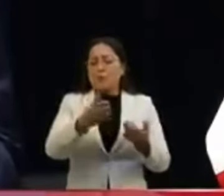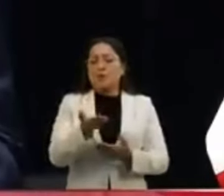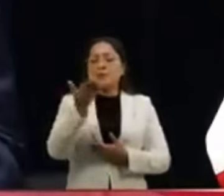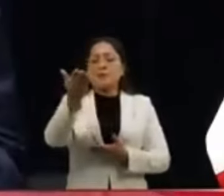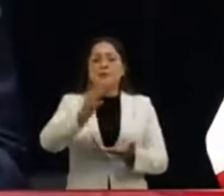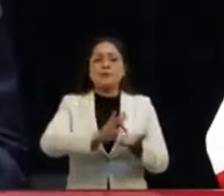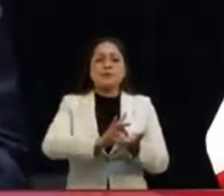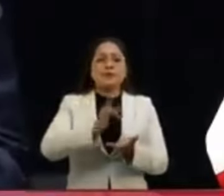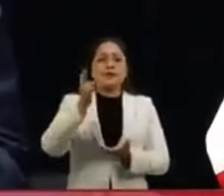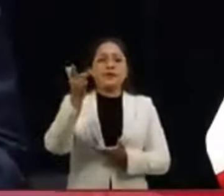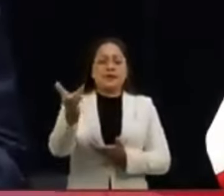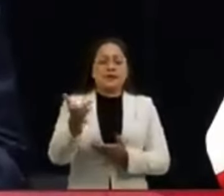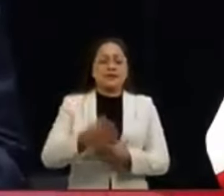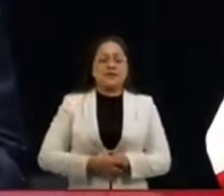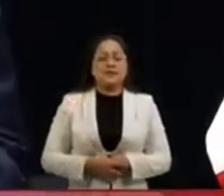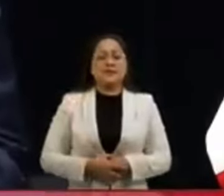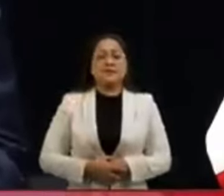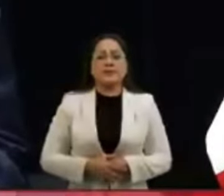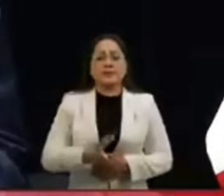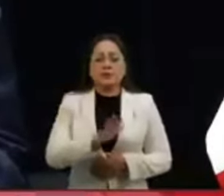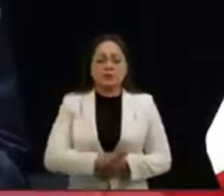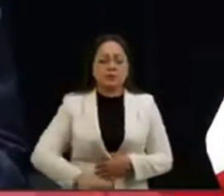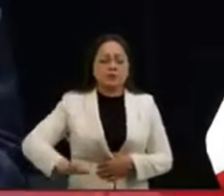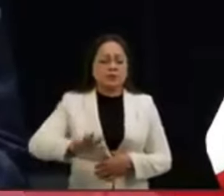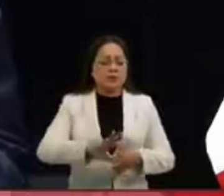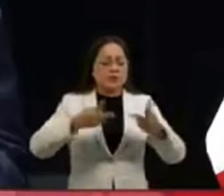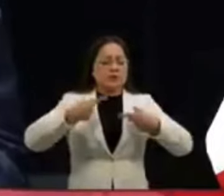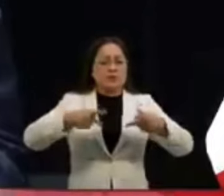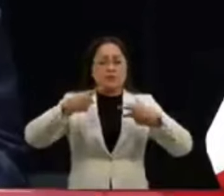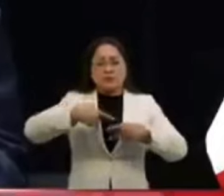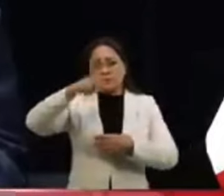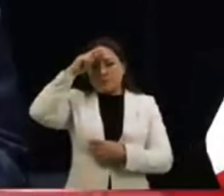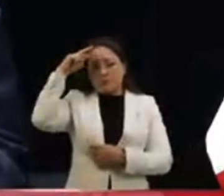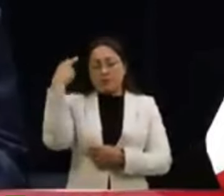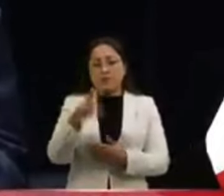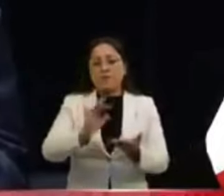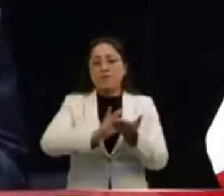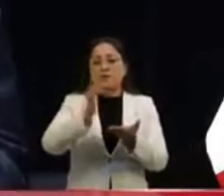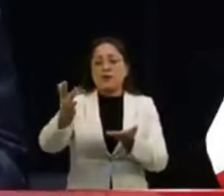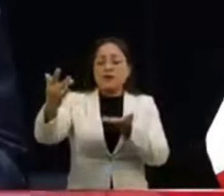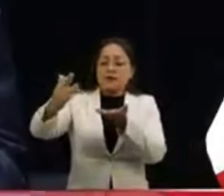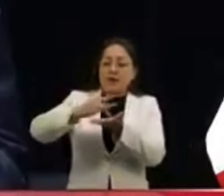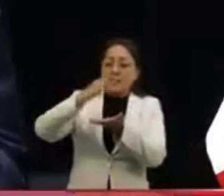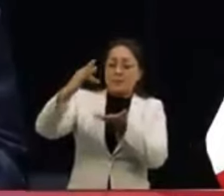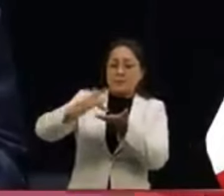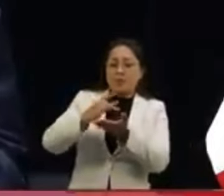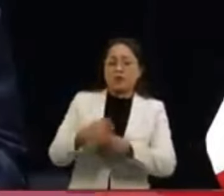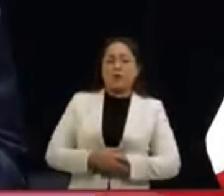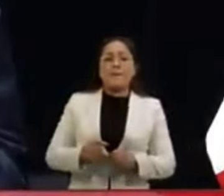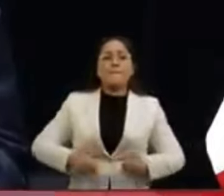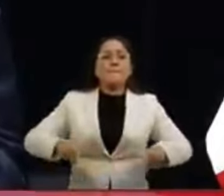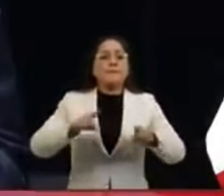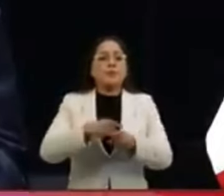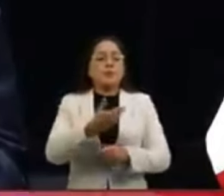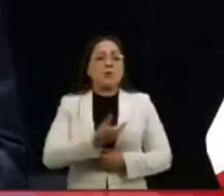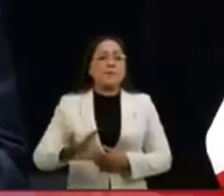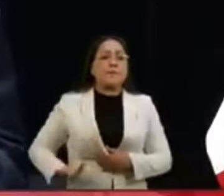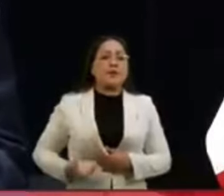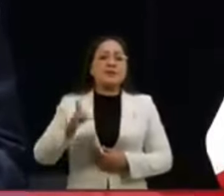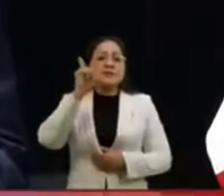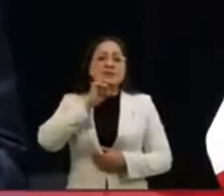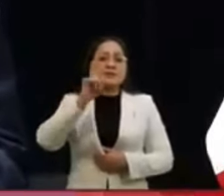agradecer al pueblo de México el respaldo a nuestra presidenta electa